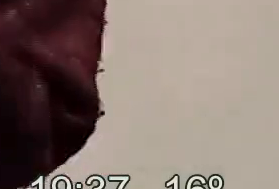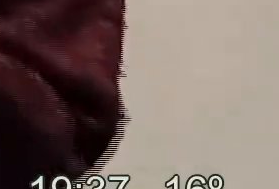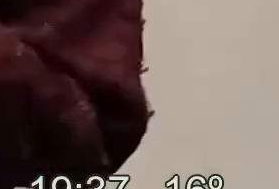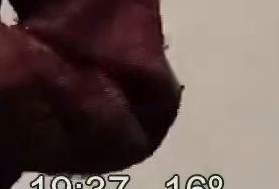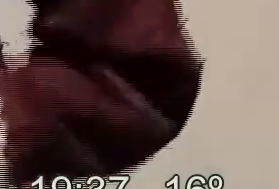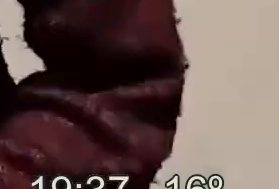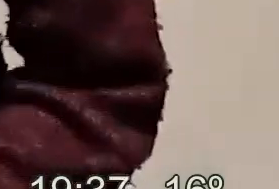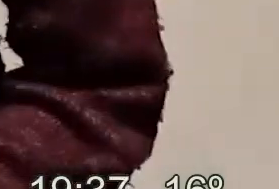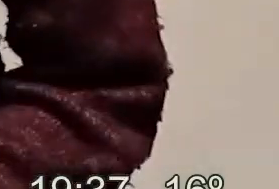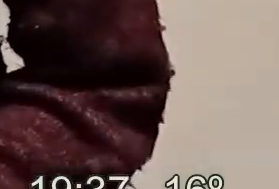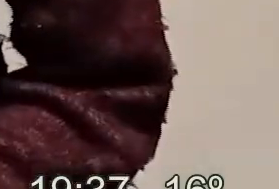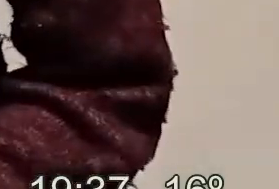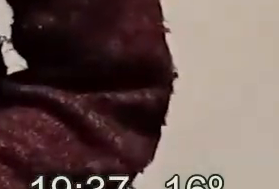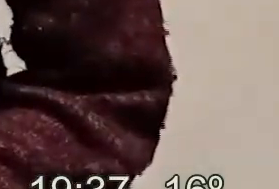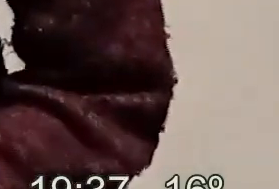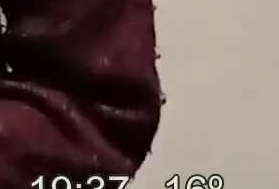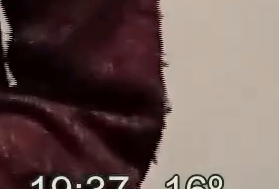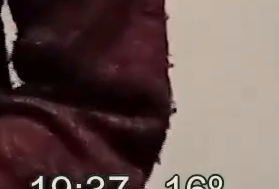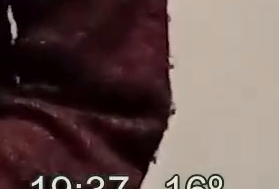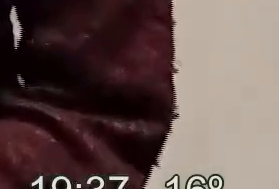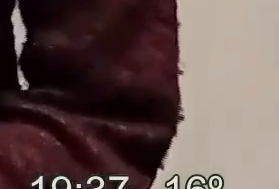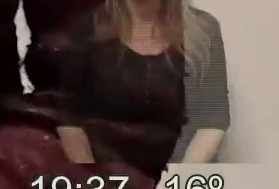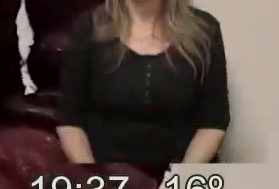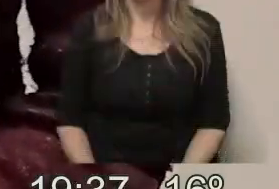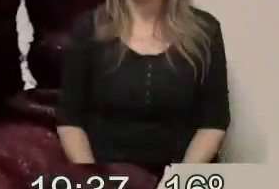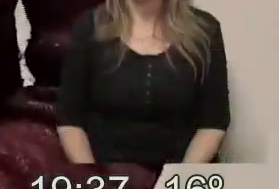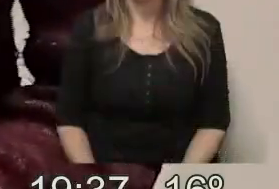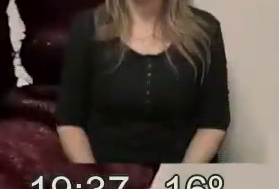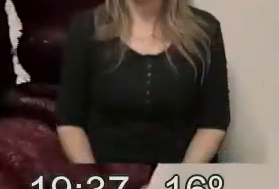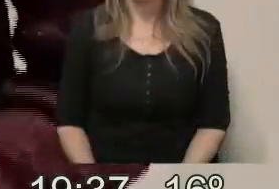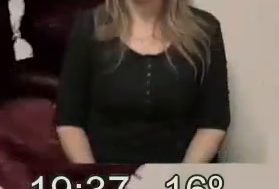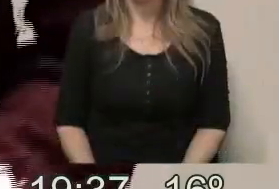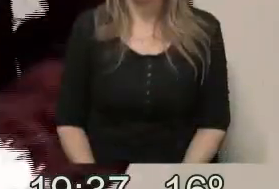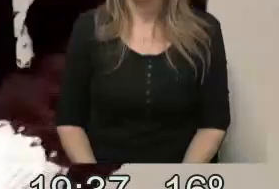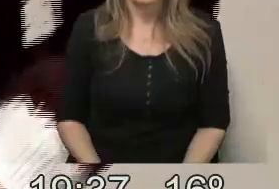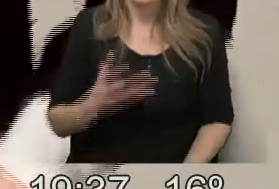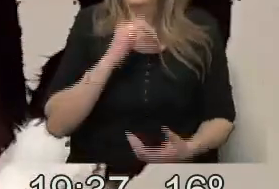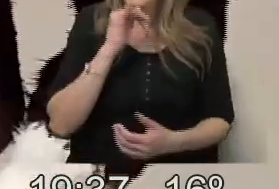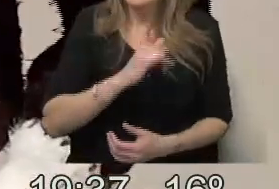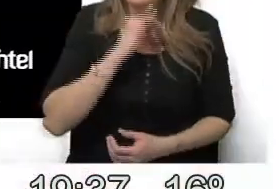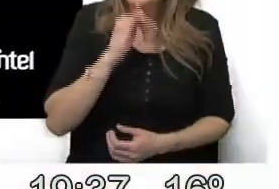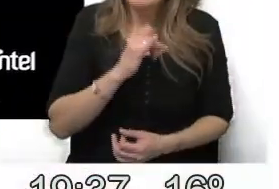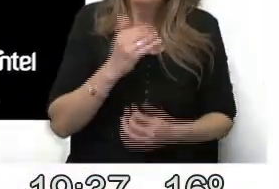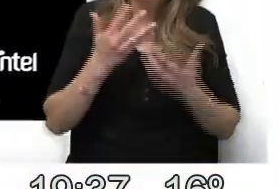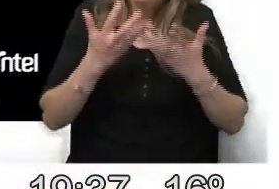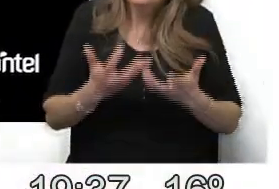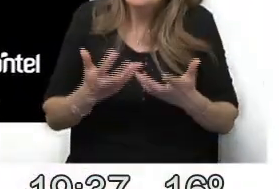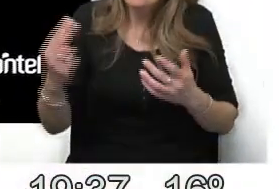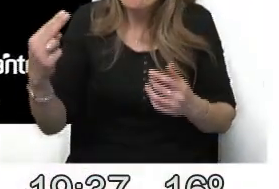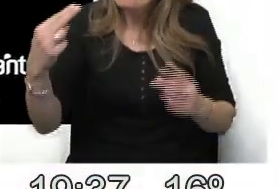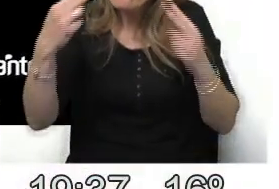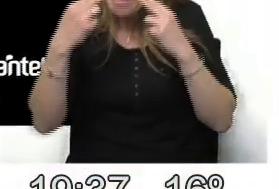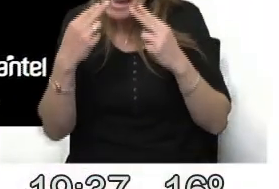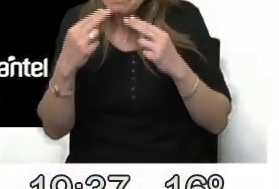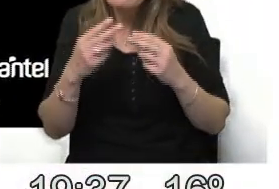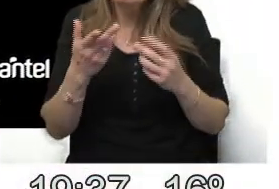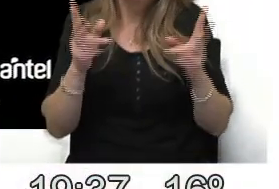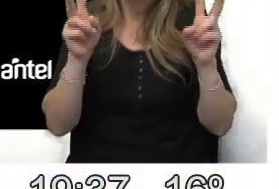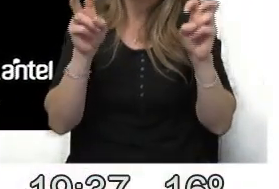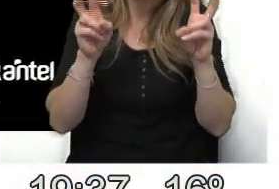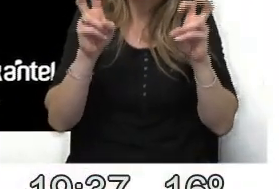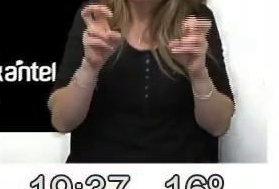y Claudia les va a contar un poquito más. No les voy a contar mucho porque obviamente queremos que la vayan a ver, pero se trata un poco